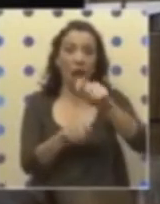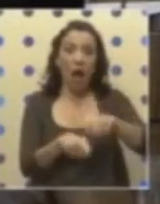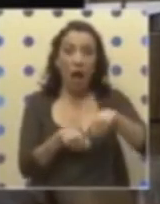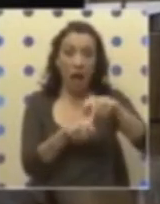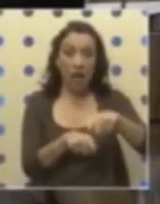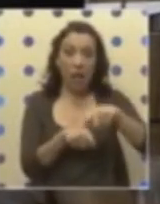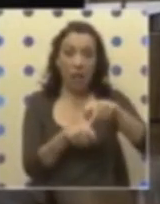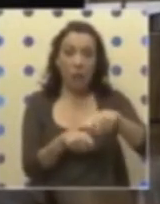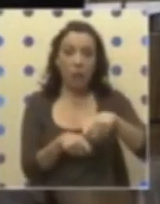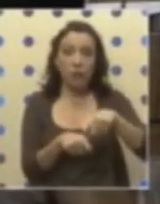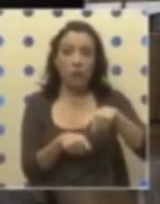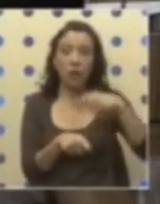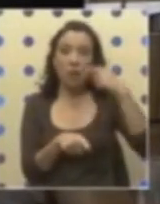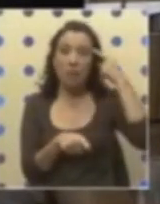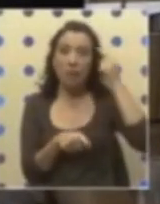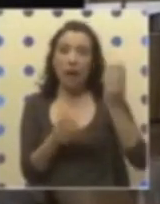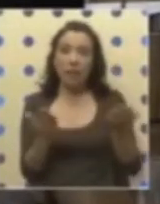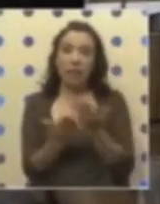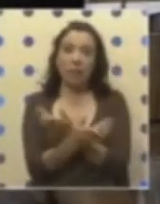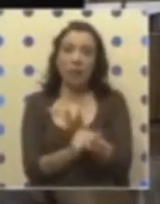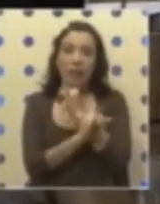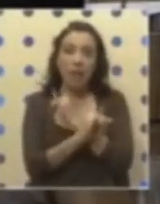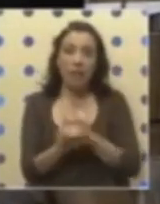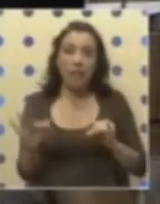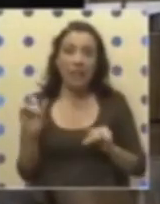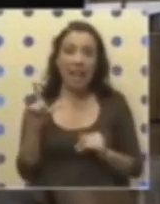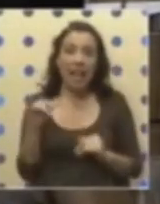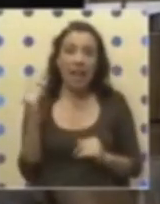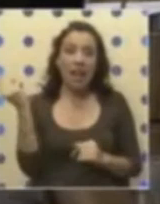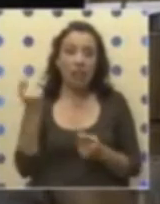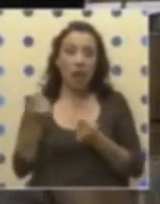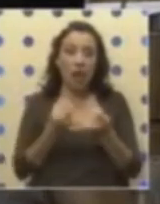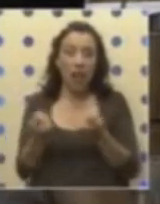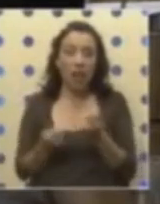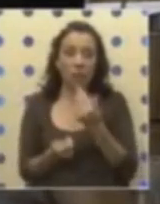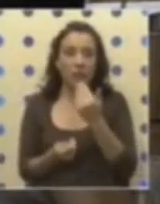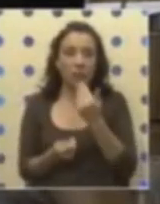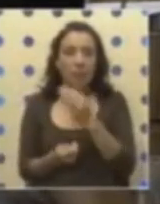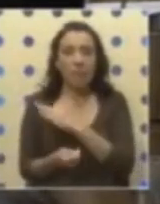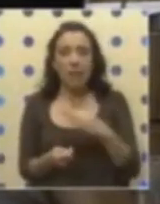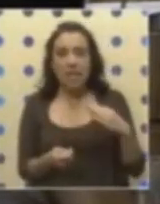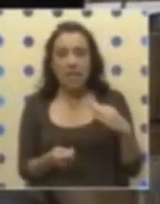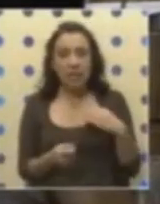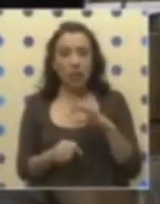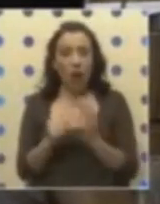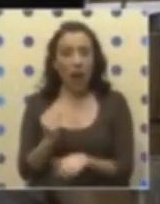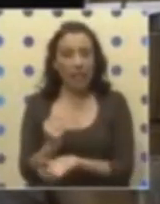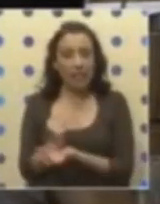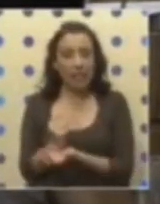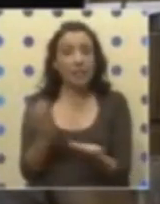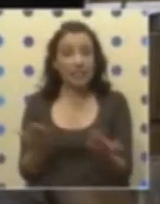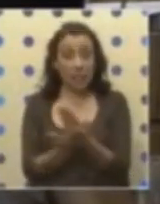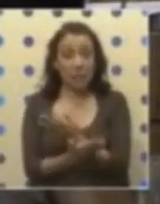que traspase esta información a la Fiscalía Nacional Económica. Lo mismo al ministro de Hacienda, para que traspase